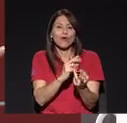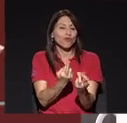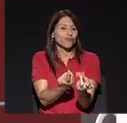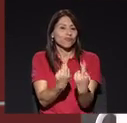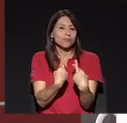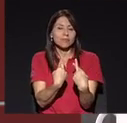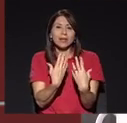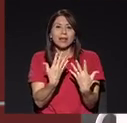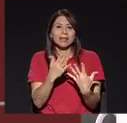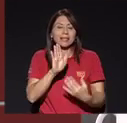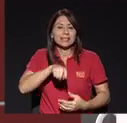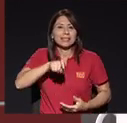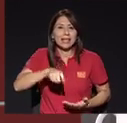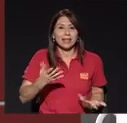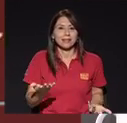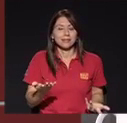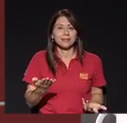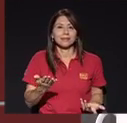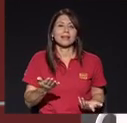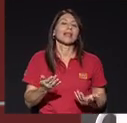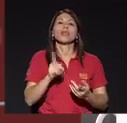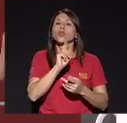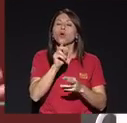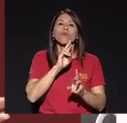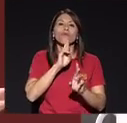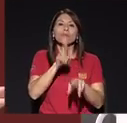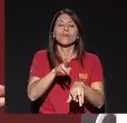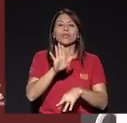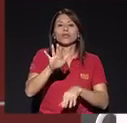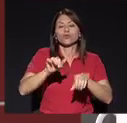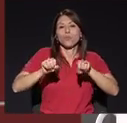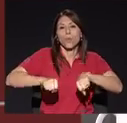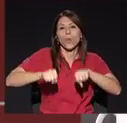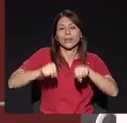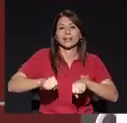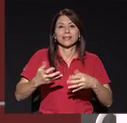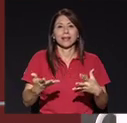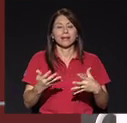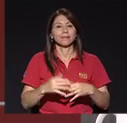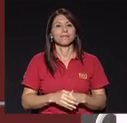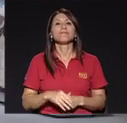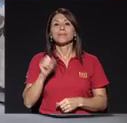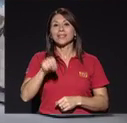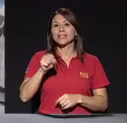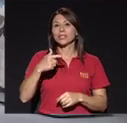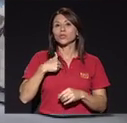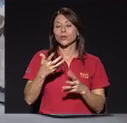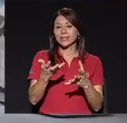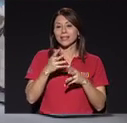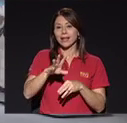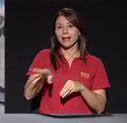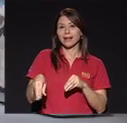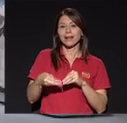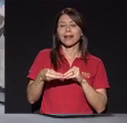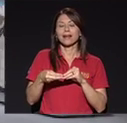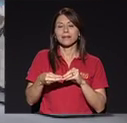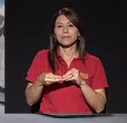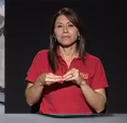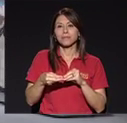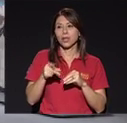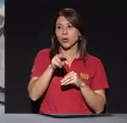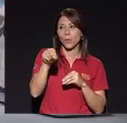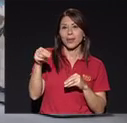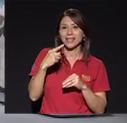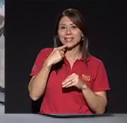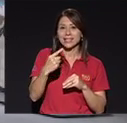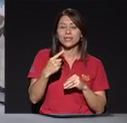responde realmente a sus necesidades y sobre todo a sus potencialidades, ¿verdad? Sí, yo quisiera agregar a lo que las compañeras han dicho y